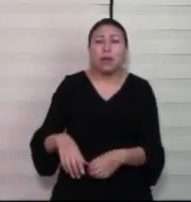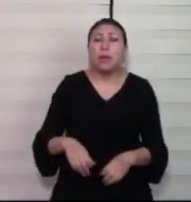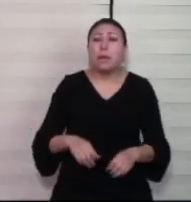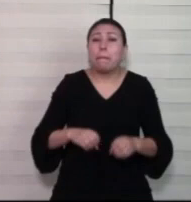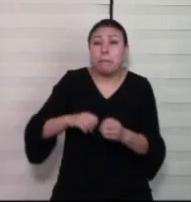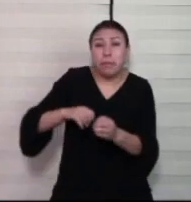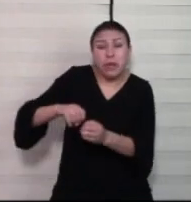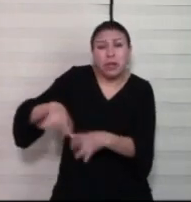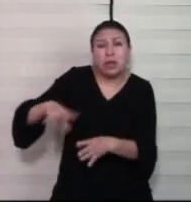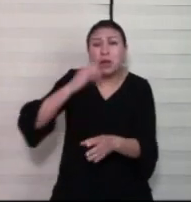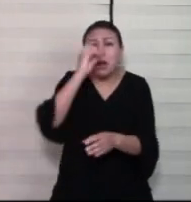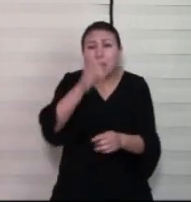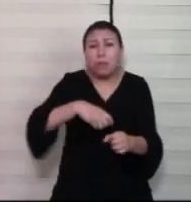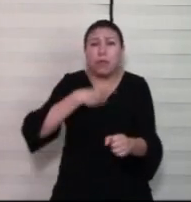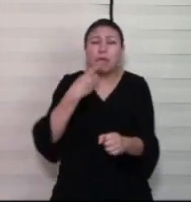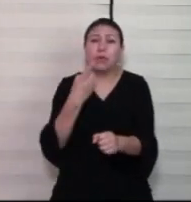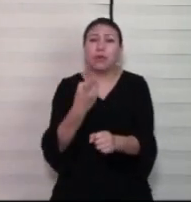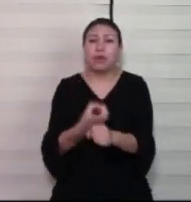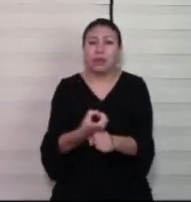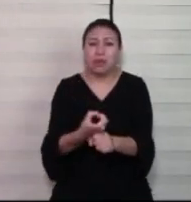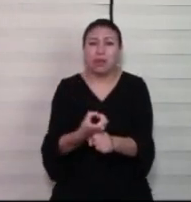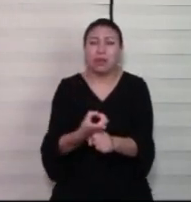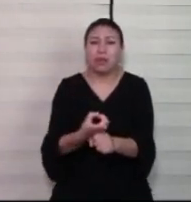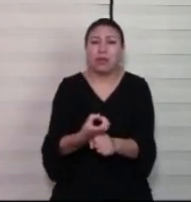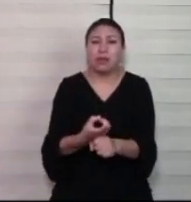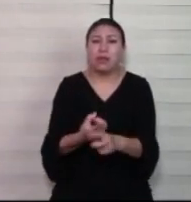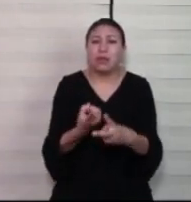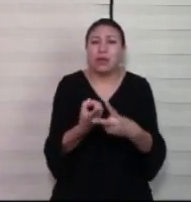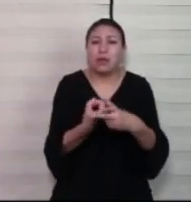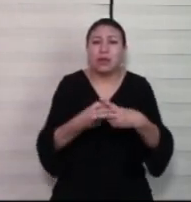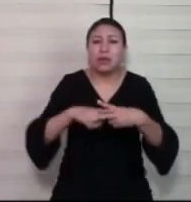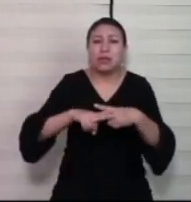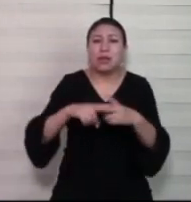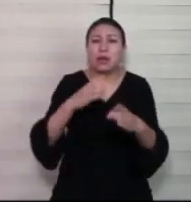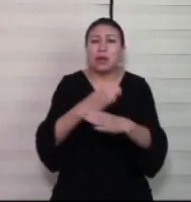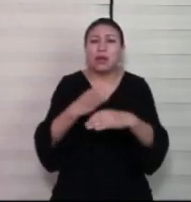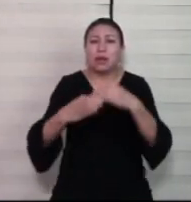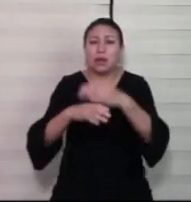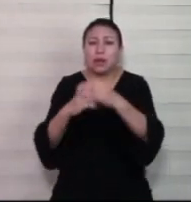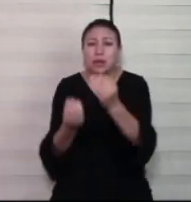la oportunidad también de empezar algo nuevo.